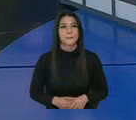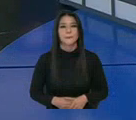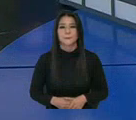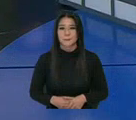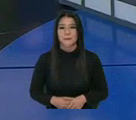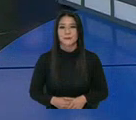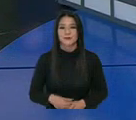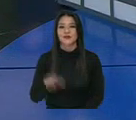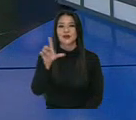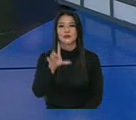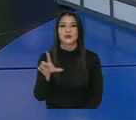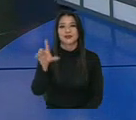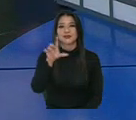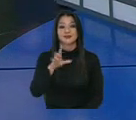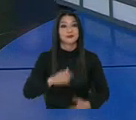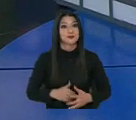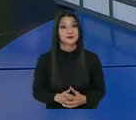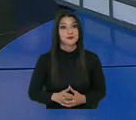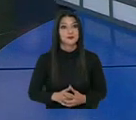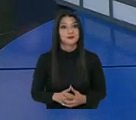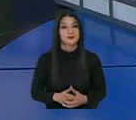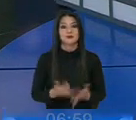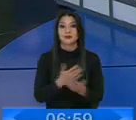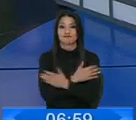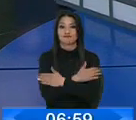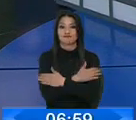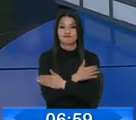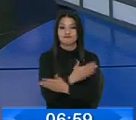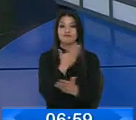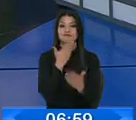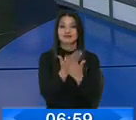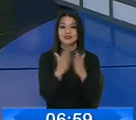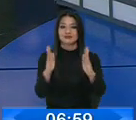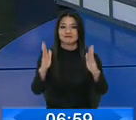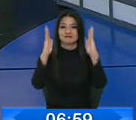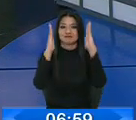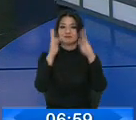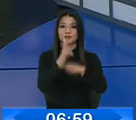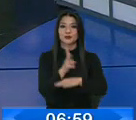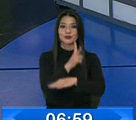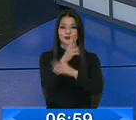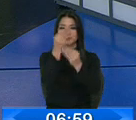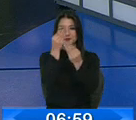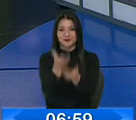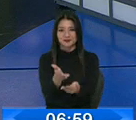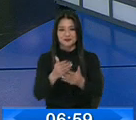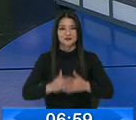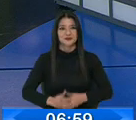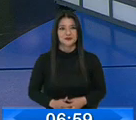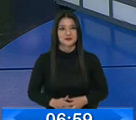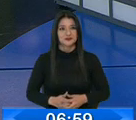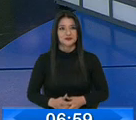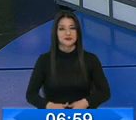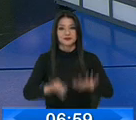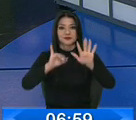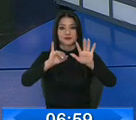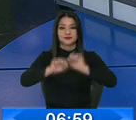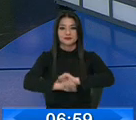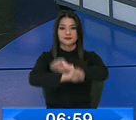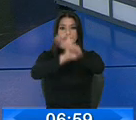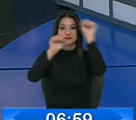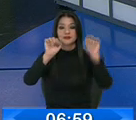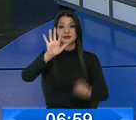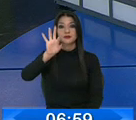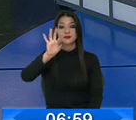Es día lunes, mi querida Ali, hay que darles un abrazo grande a quienes ya nos acompañan en esta segunda hora de transmisión. Son las 6:59 en punto